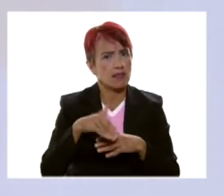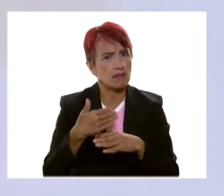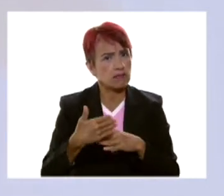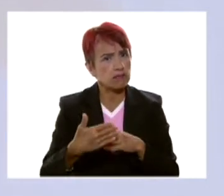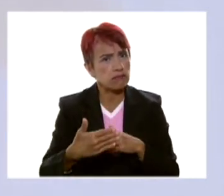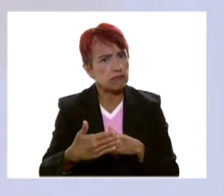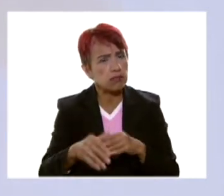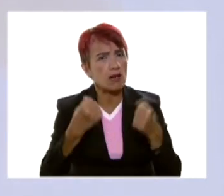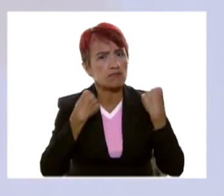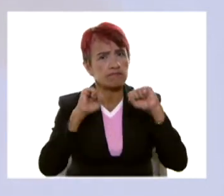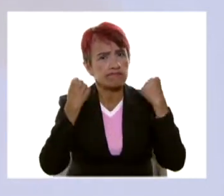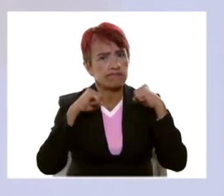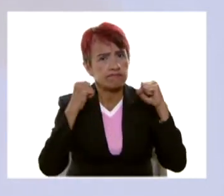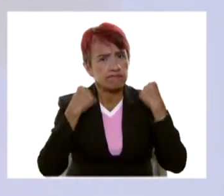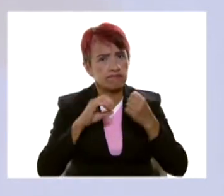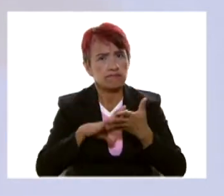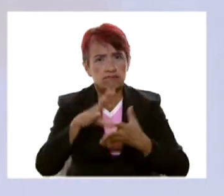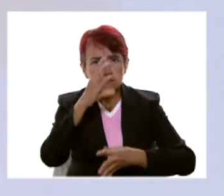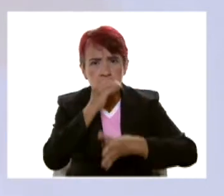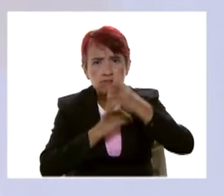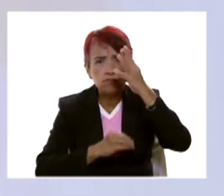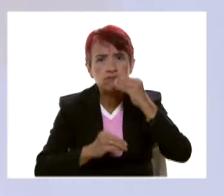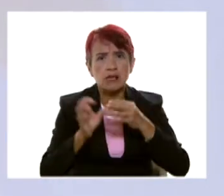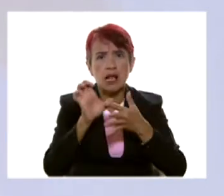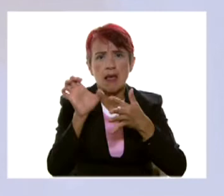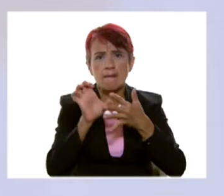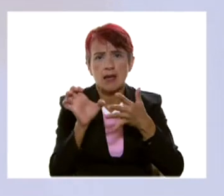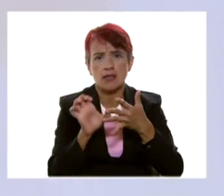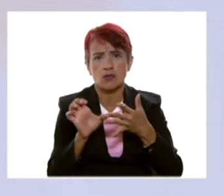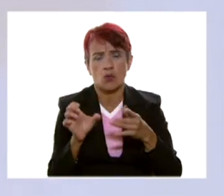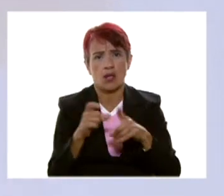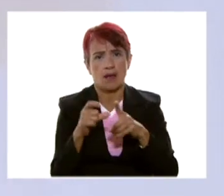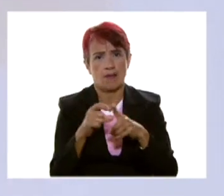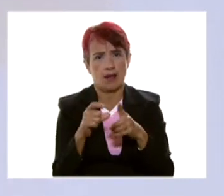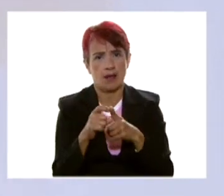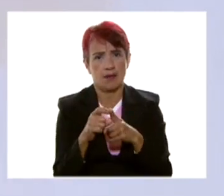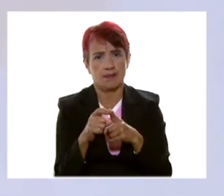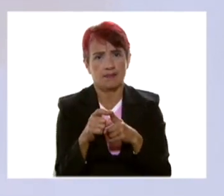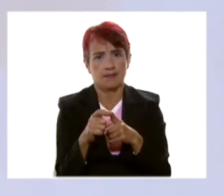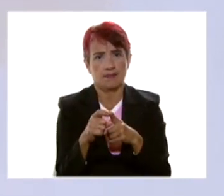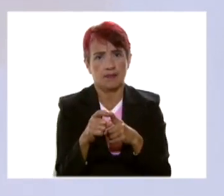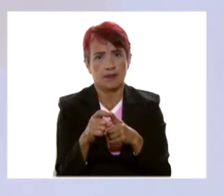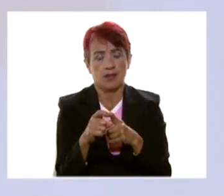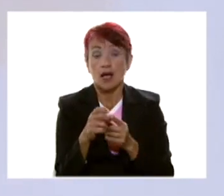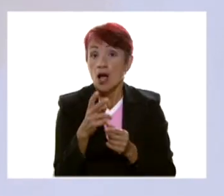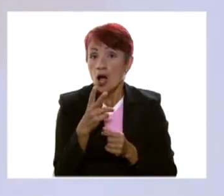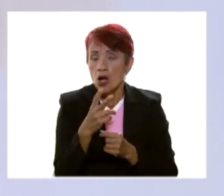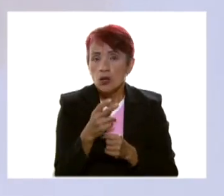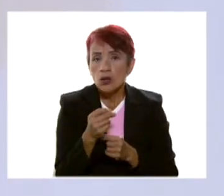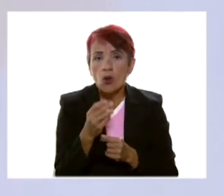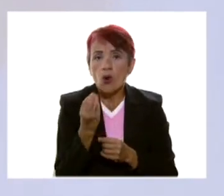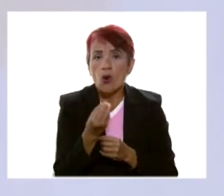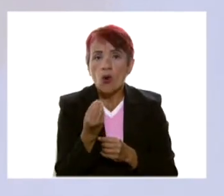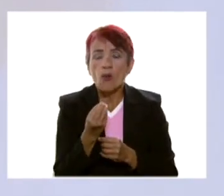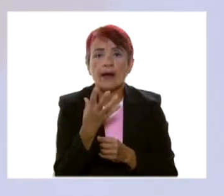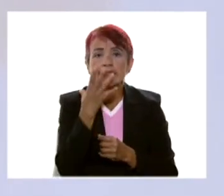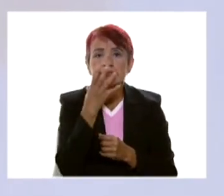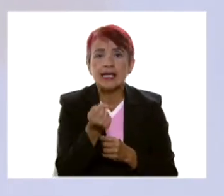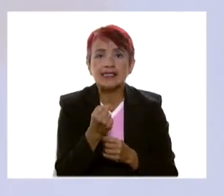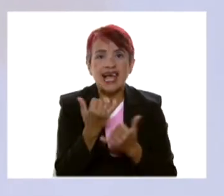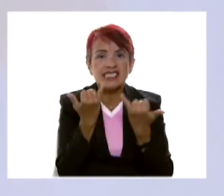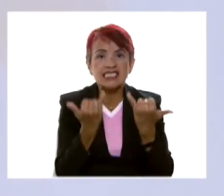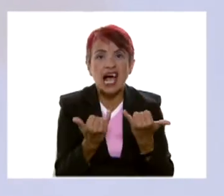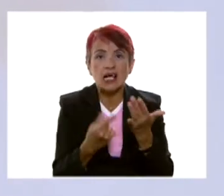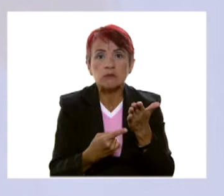través de ejercicio, a través de lectura, el complemento de las palabras. No nos enfocamos en que ustedes entiendan de una